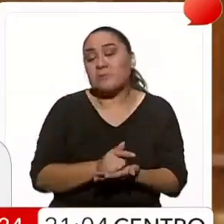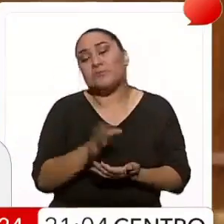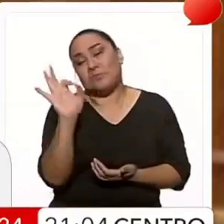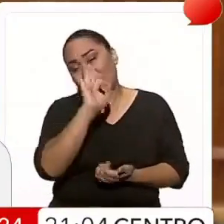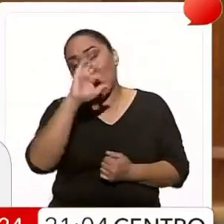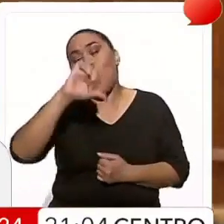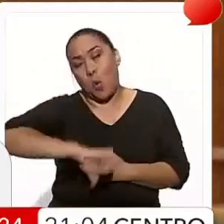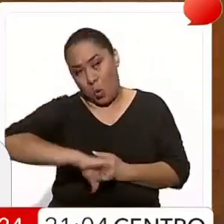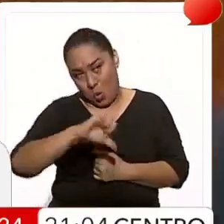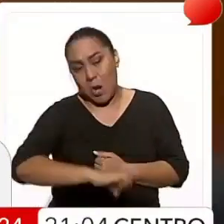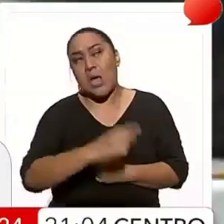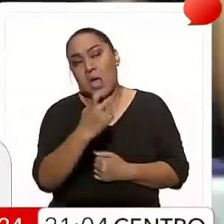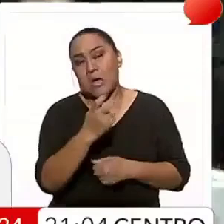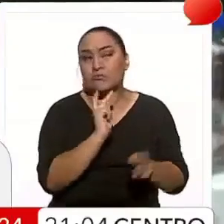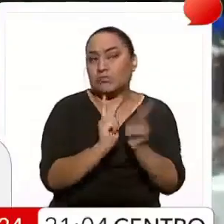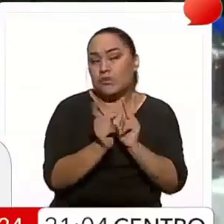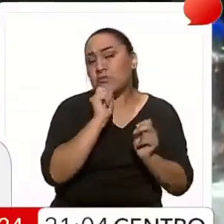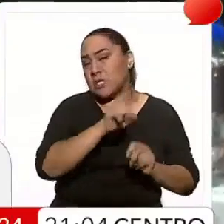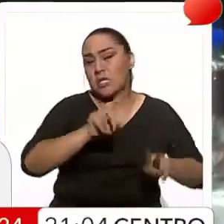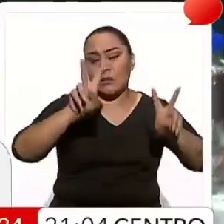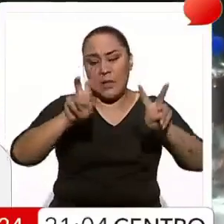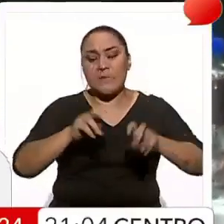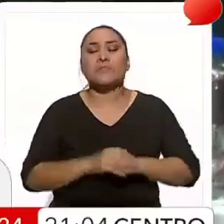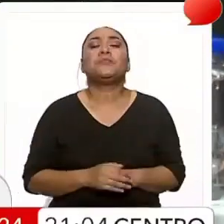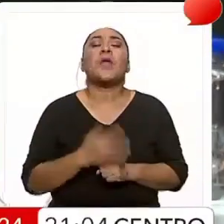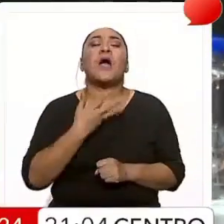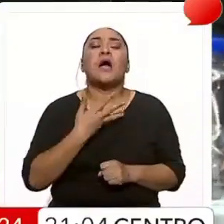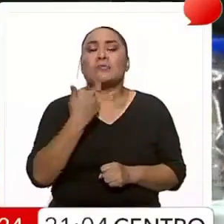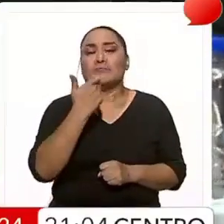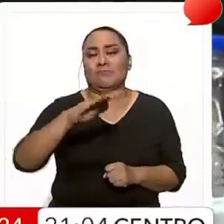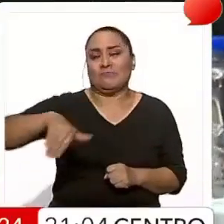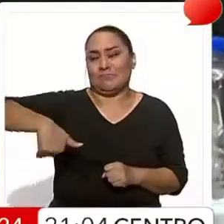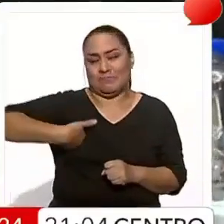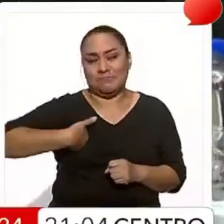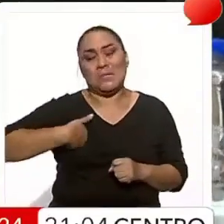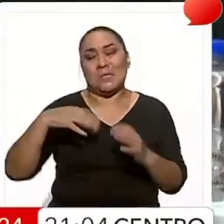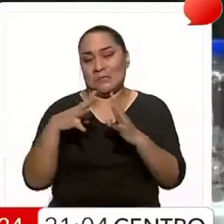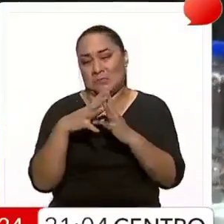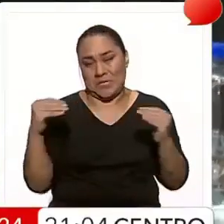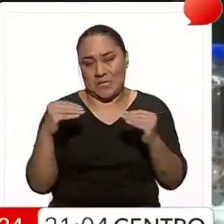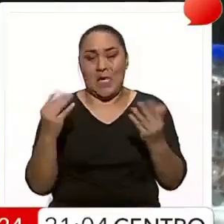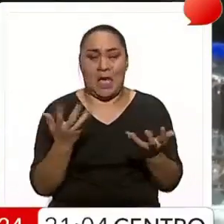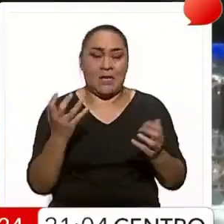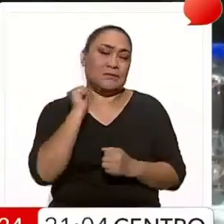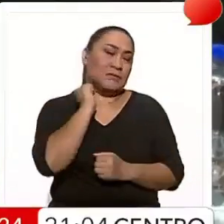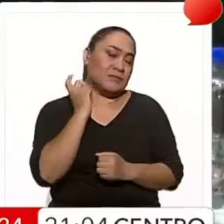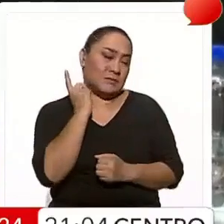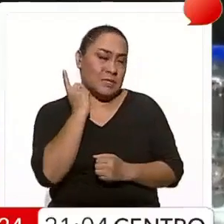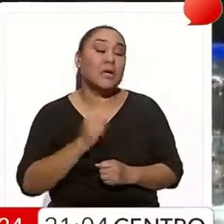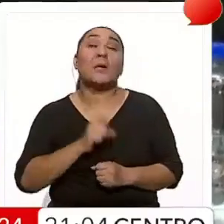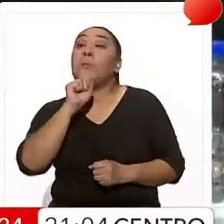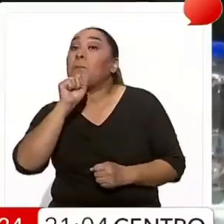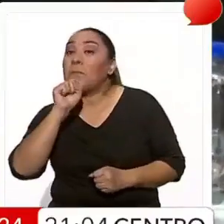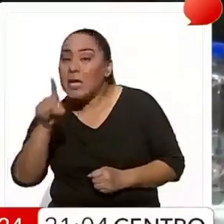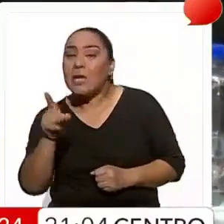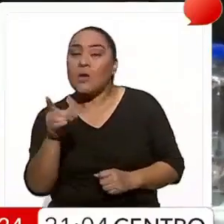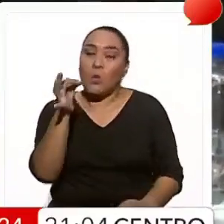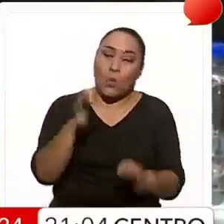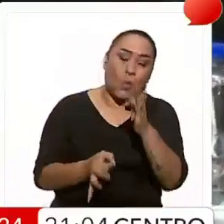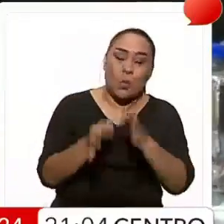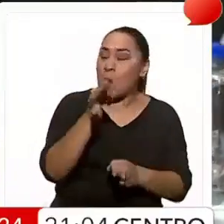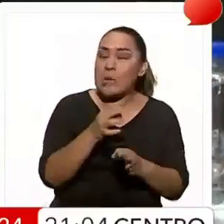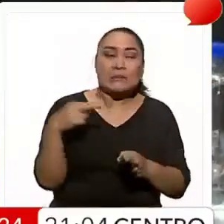va a hablar. Entre los fideicomisos que fueron extintos por el Poder Legislativo, pero que la propia Corte